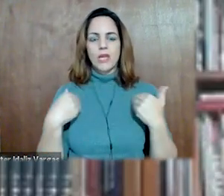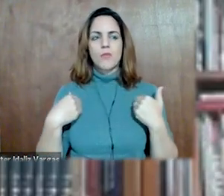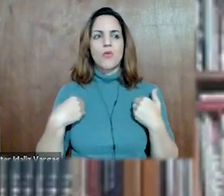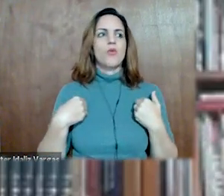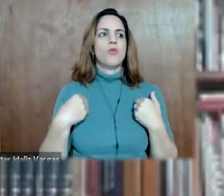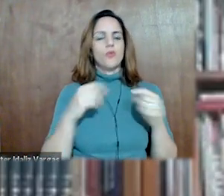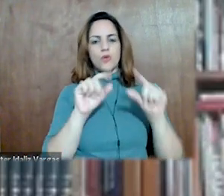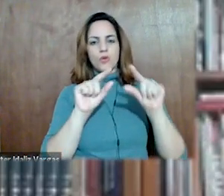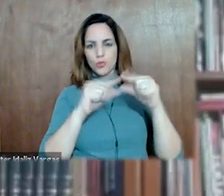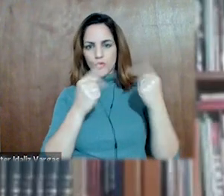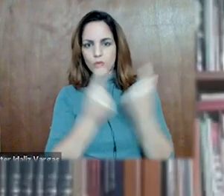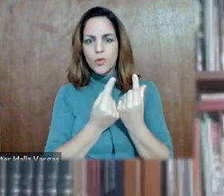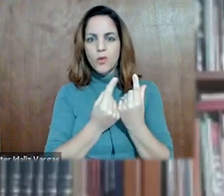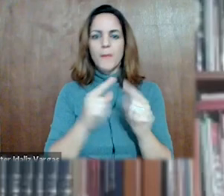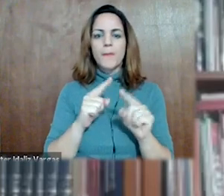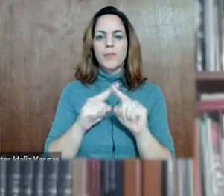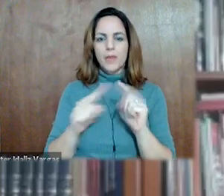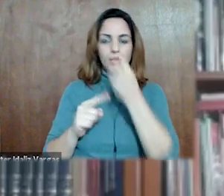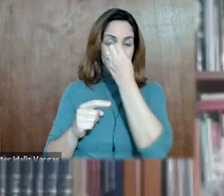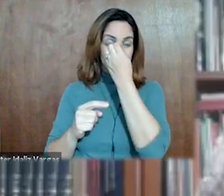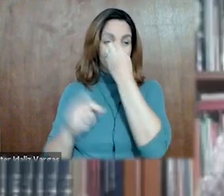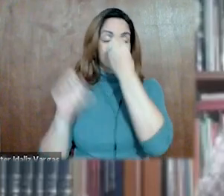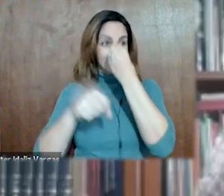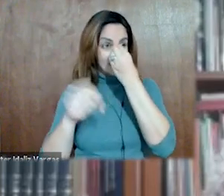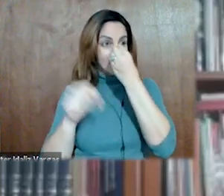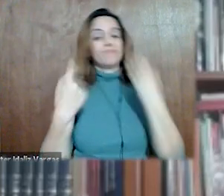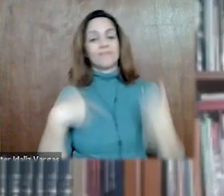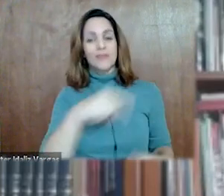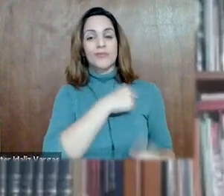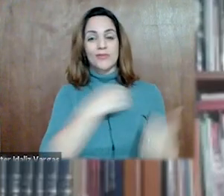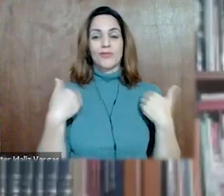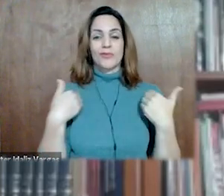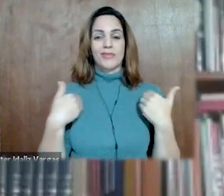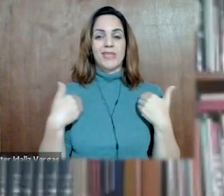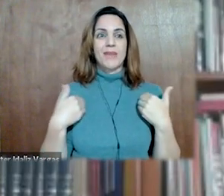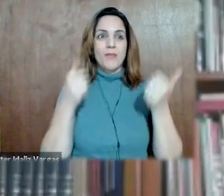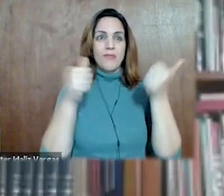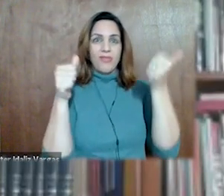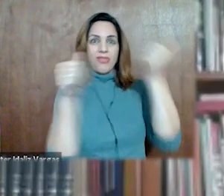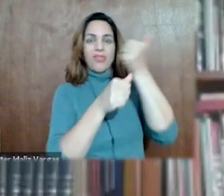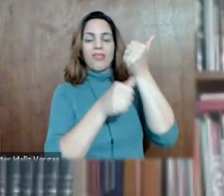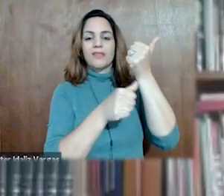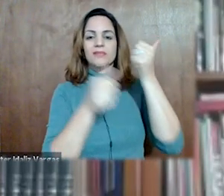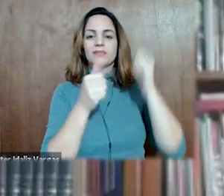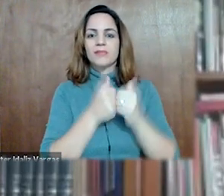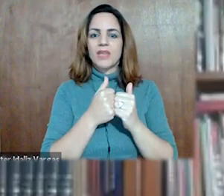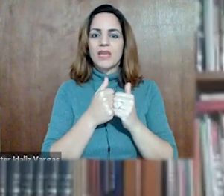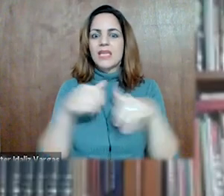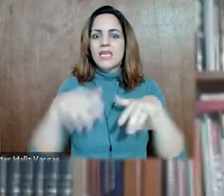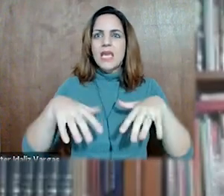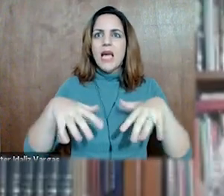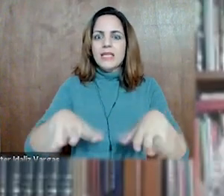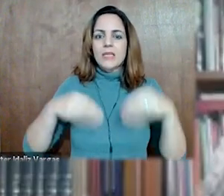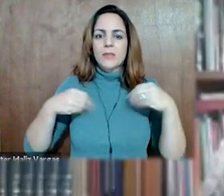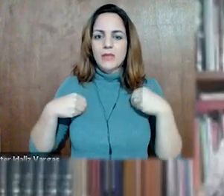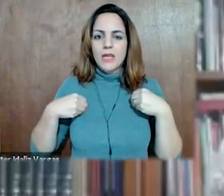Rico no era una colonia, ya el hecho de aprobar la ley promesa y tener esa junta, y como lo que se aprobó anoche, esa barbaridad de aprobar el plan fiscal